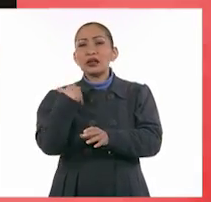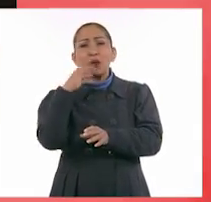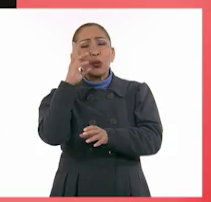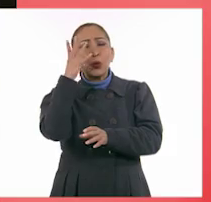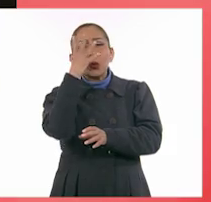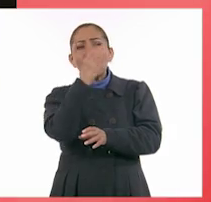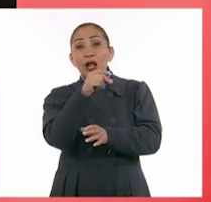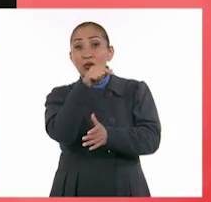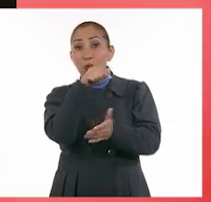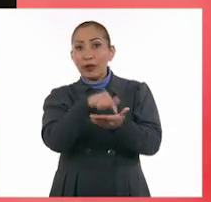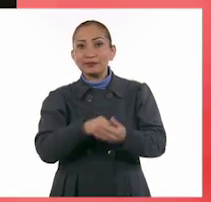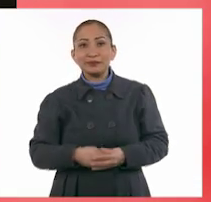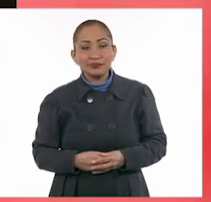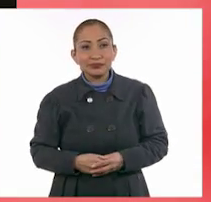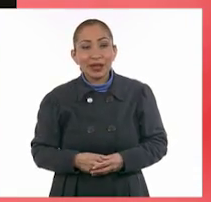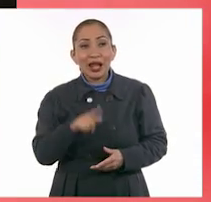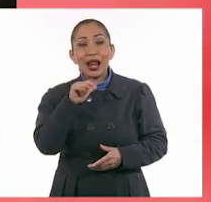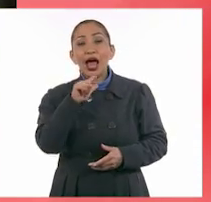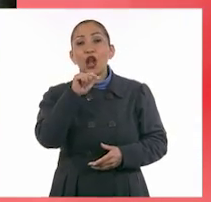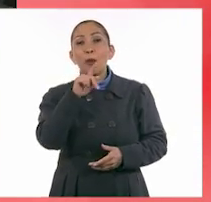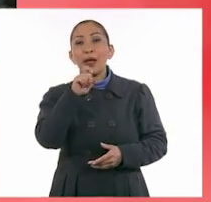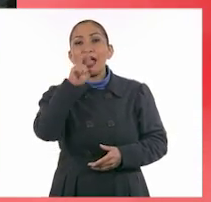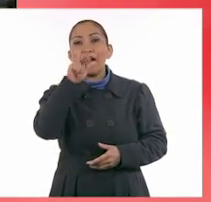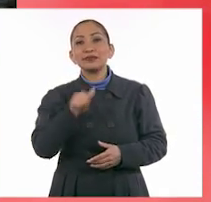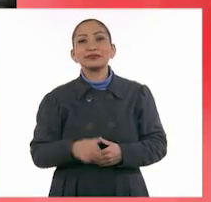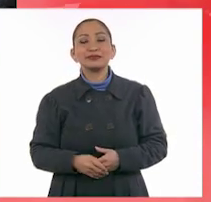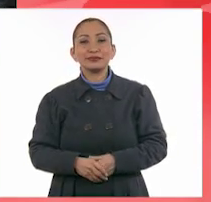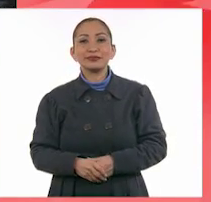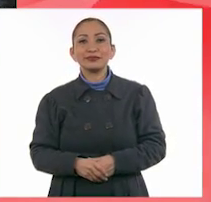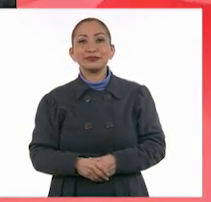de la península, la Lobera.